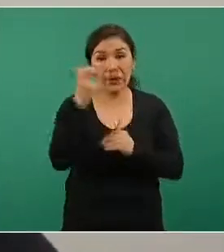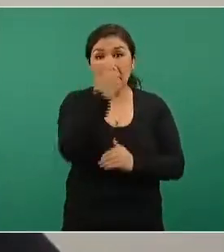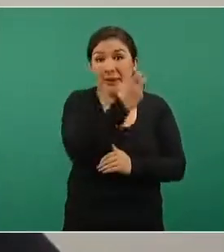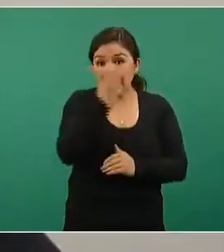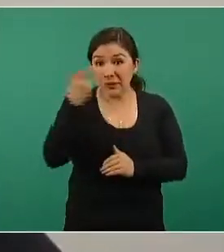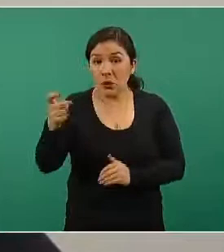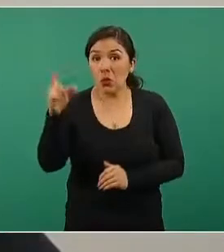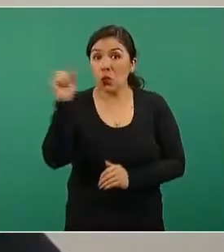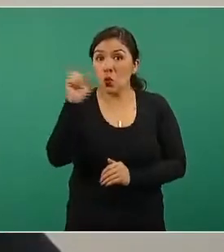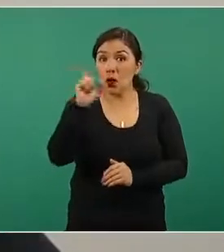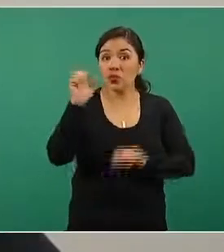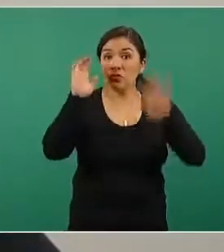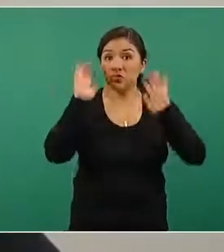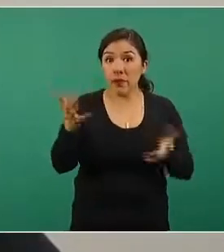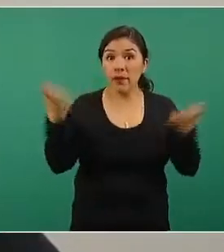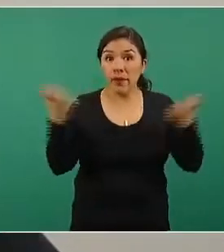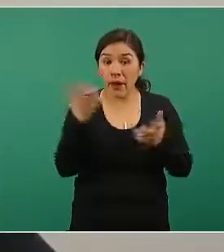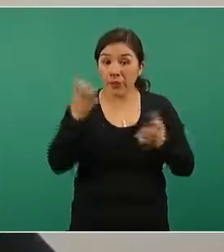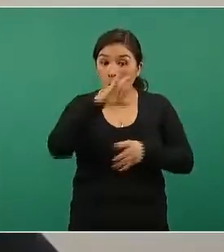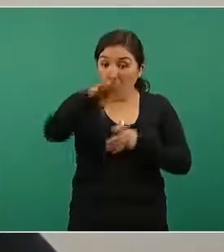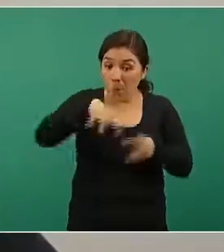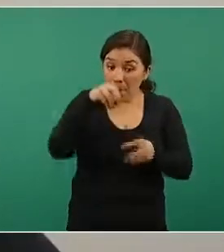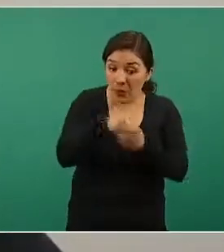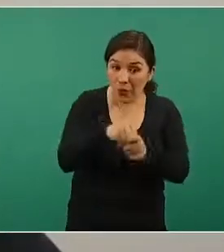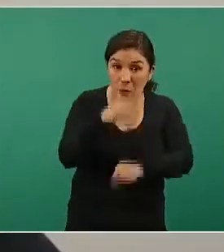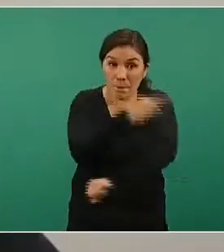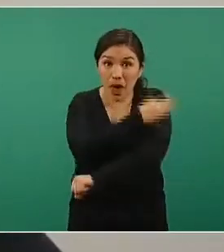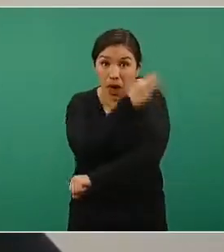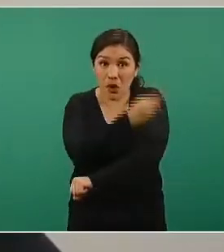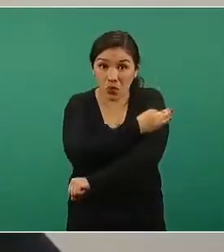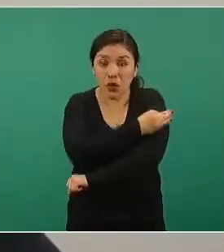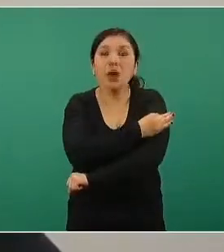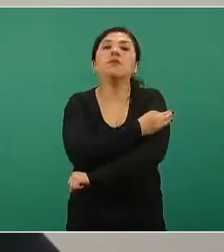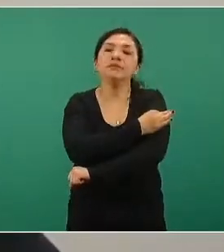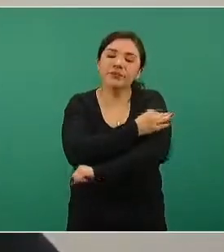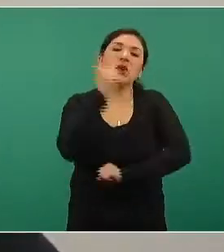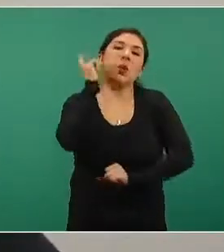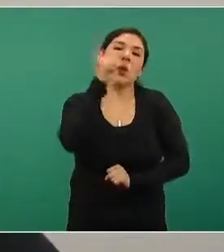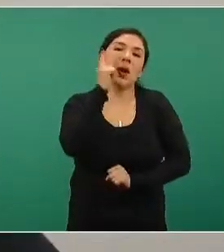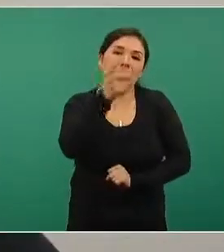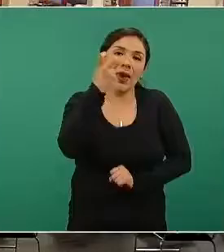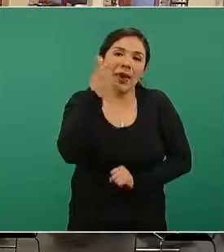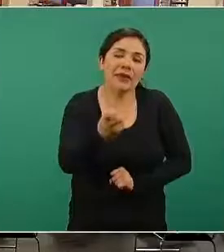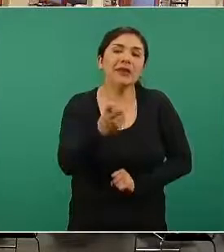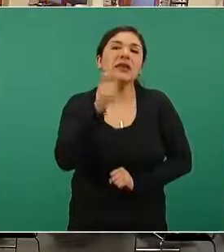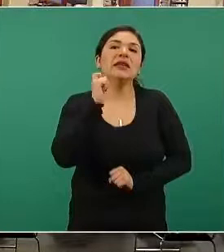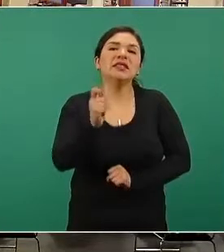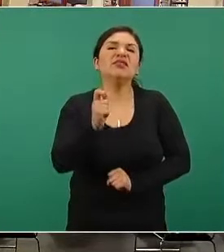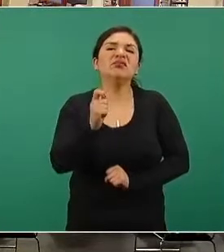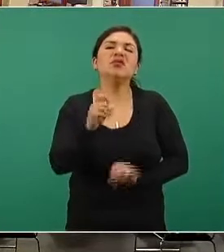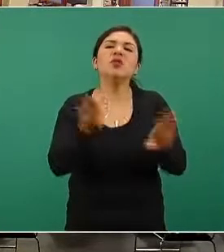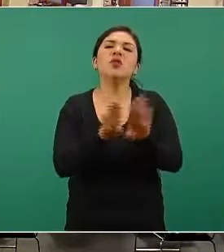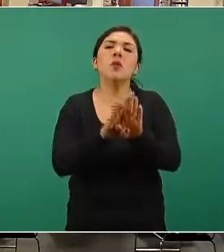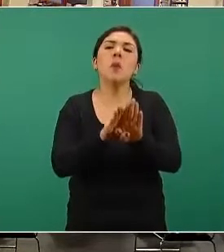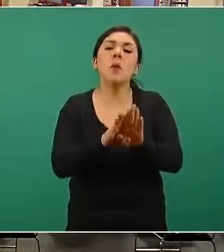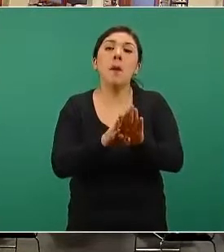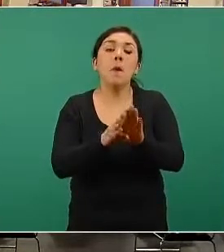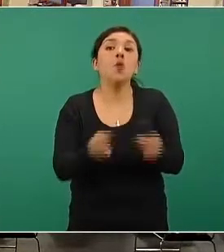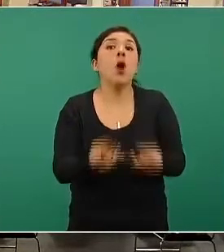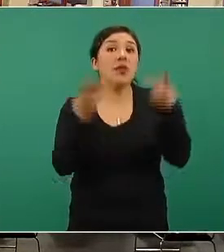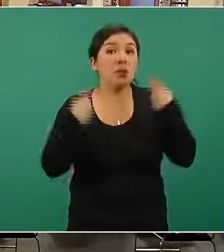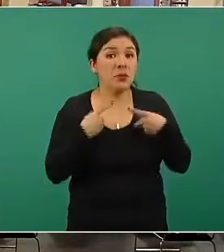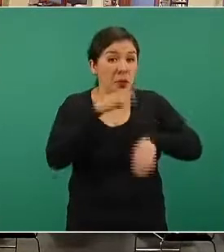quienes al momento de realizar esta cobertura esperamos que el impacto en la disminución de la mortalidad